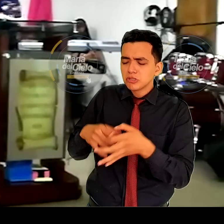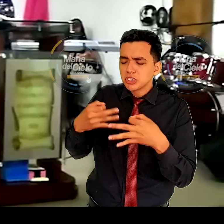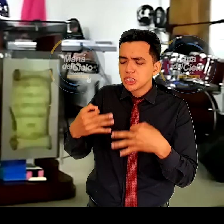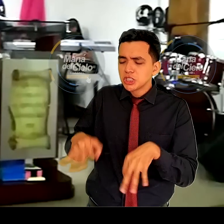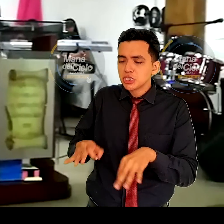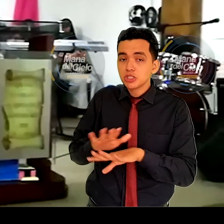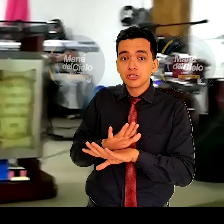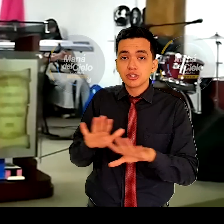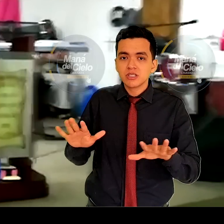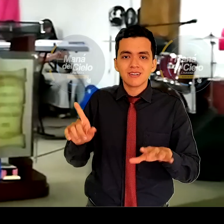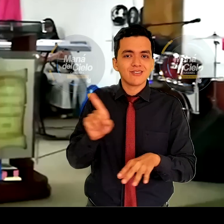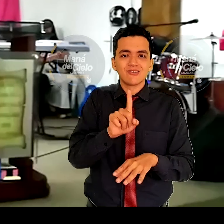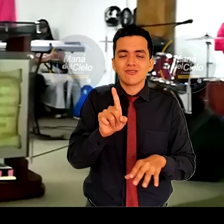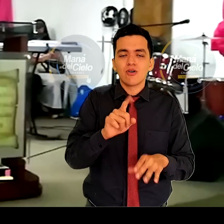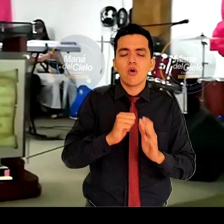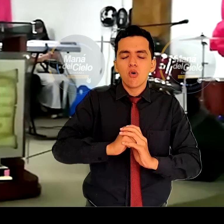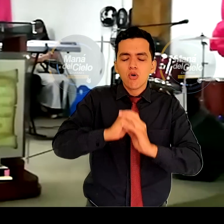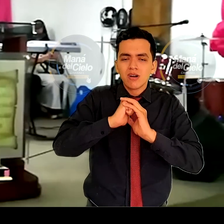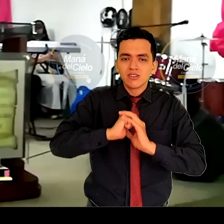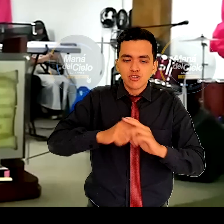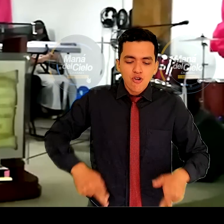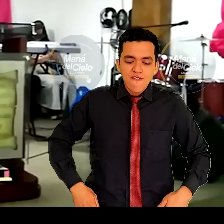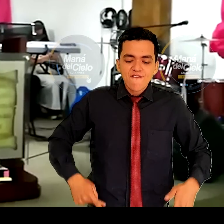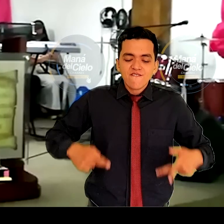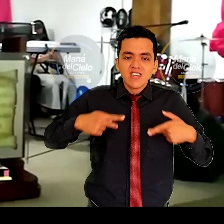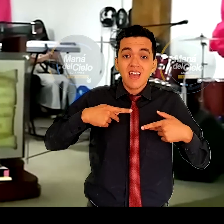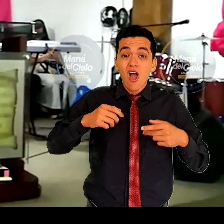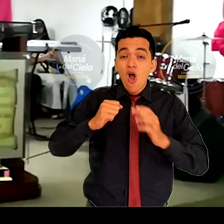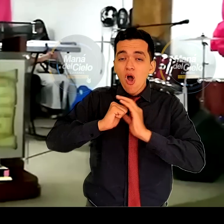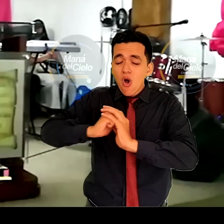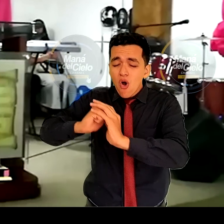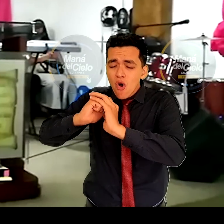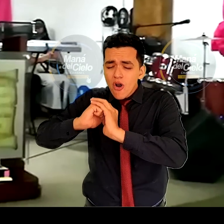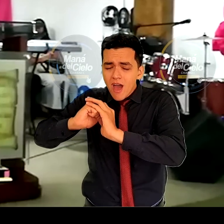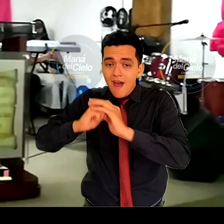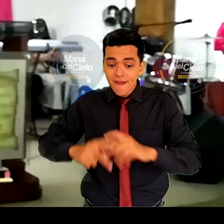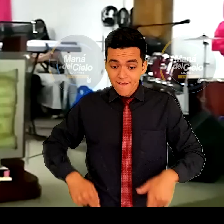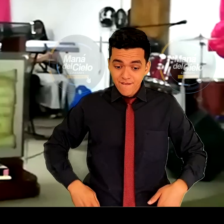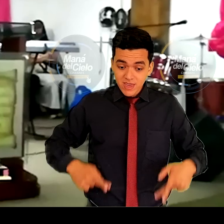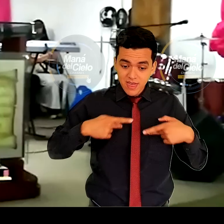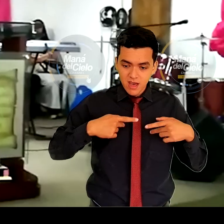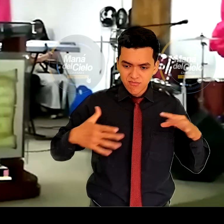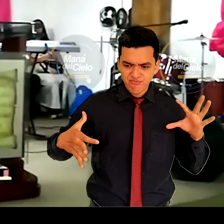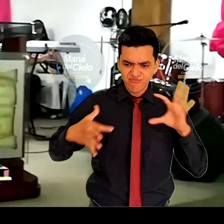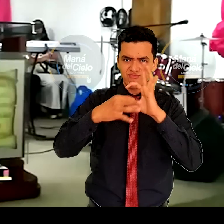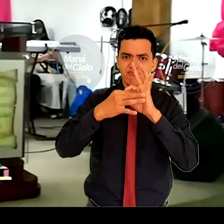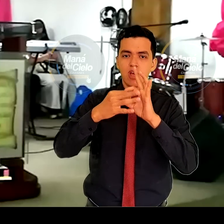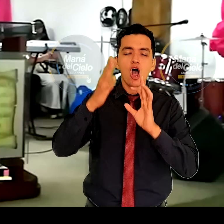oración es un estilo de vida. Y lo que yo oro tiene que estar de acuerdo con lo que yo vivo.